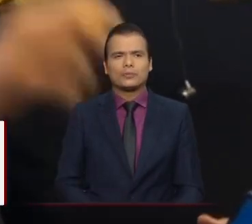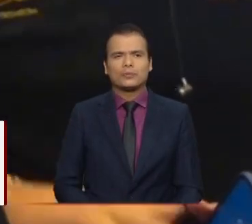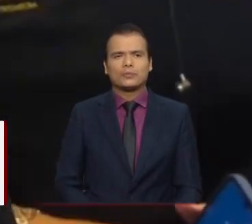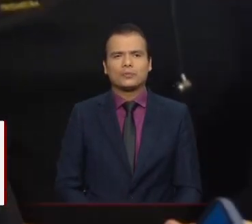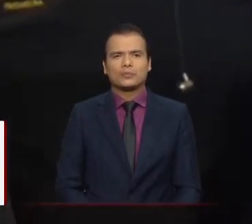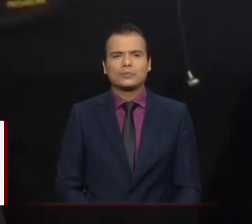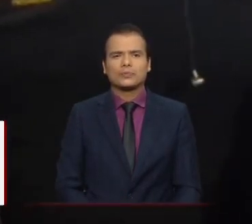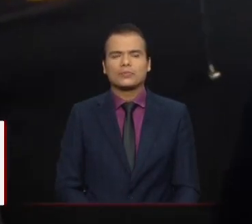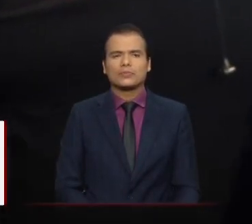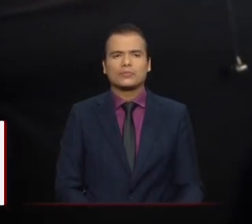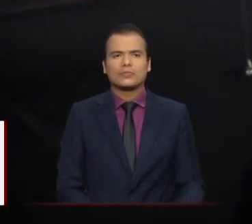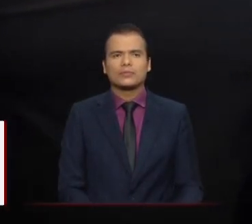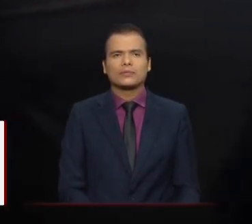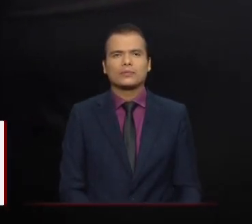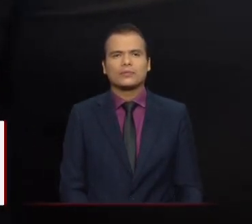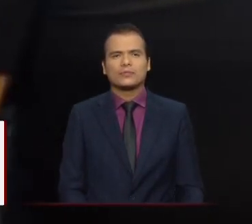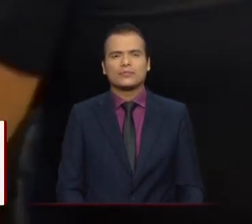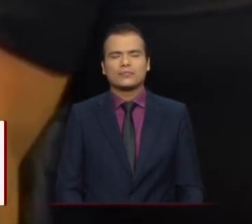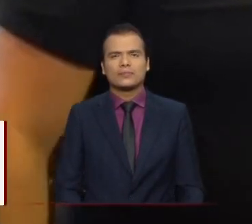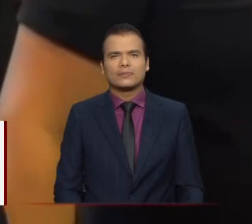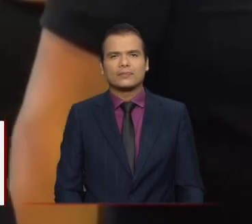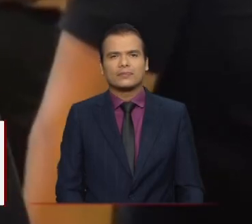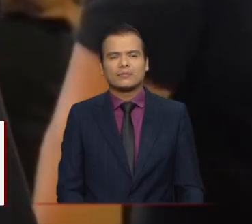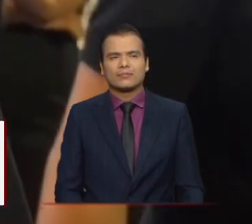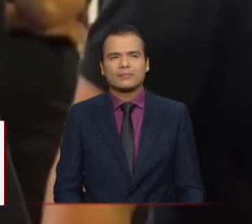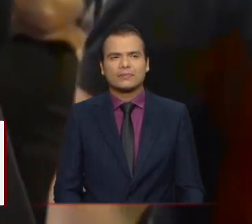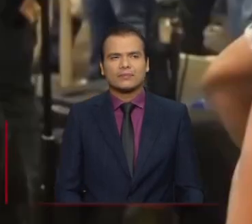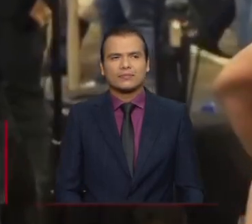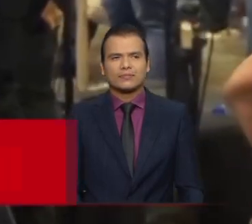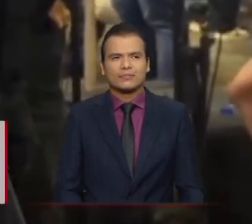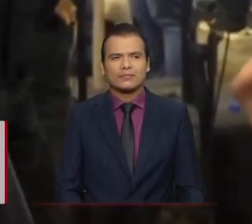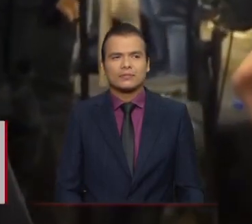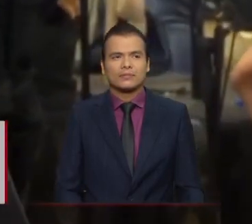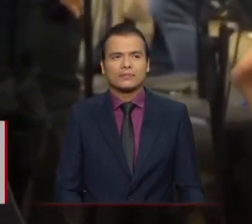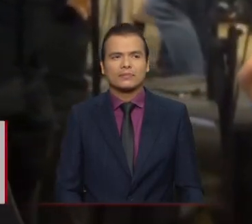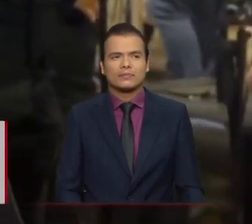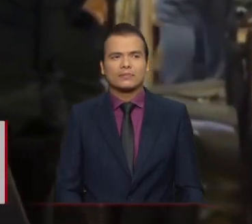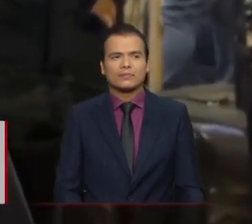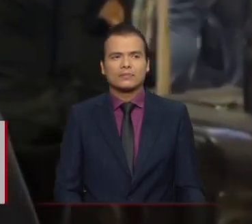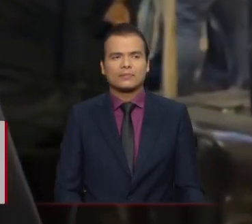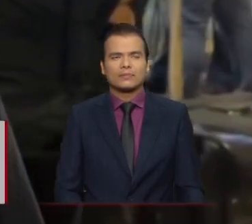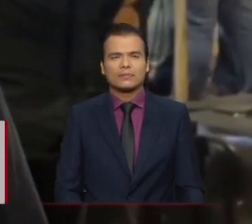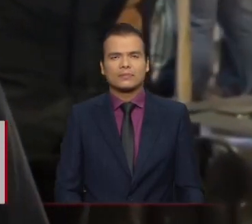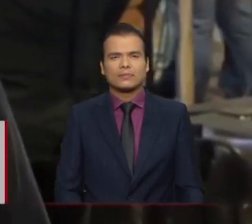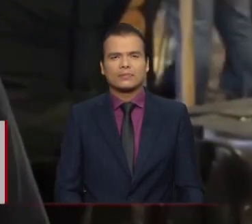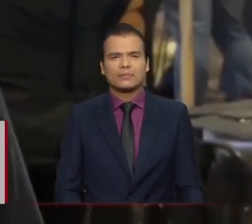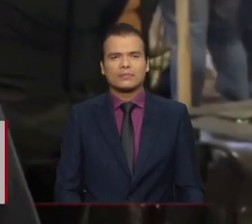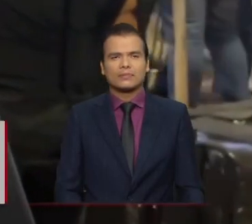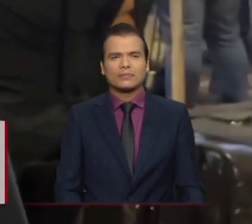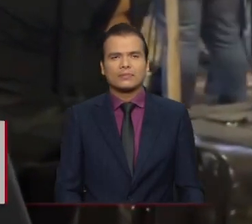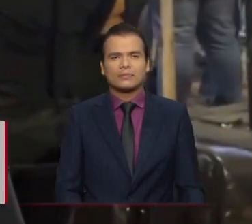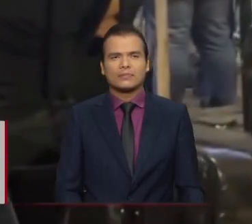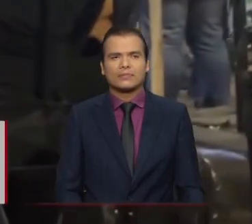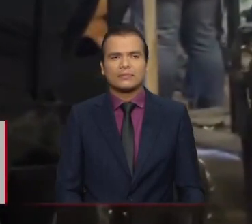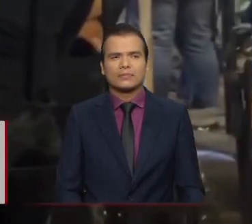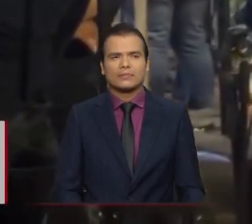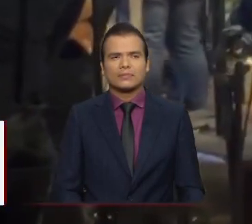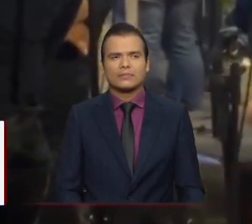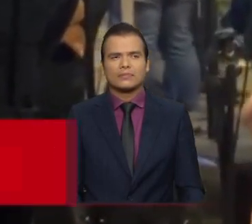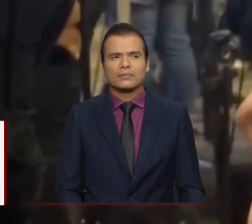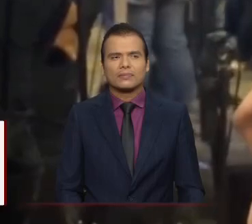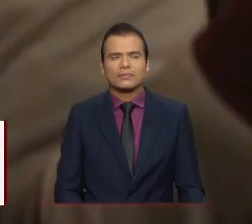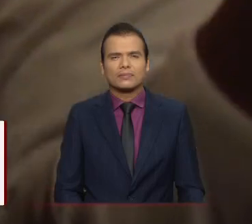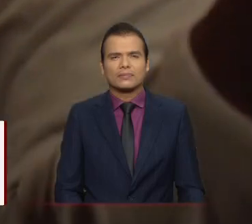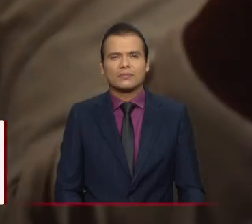vida no son como yo pensaba Y tú eres la que puede pintar con